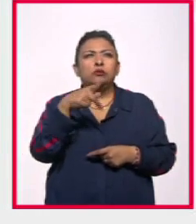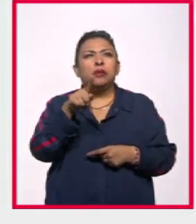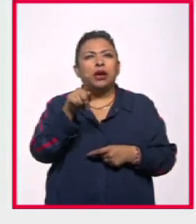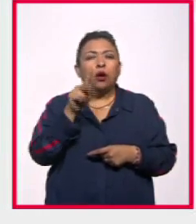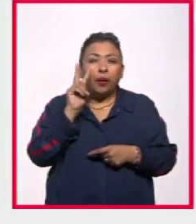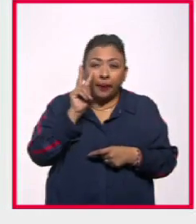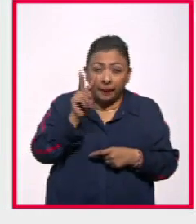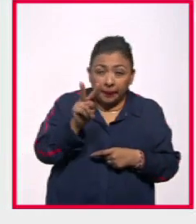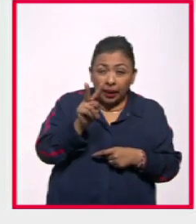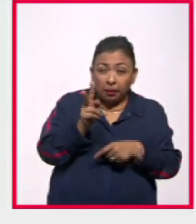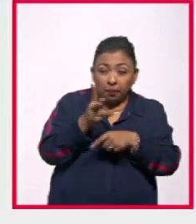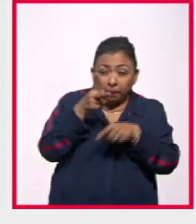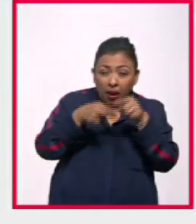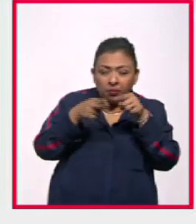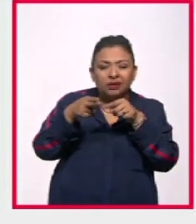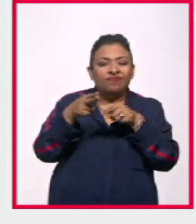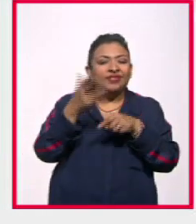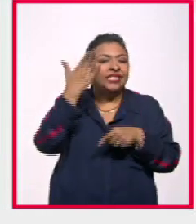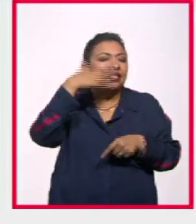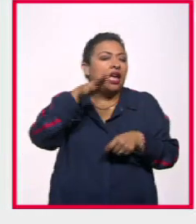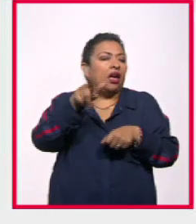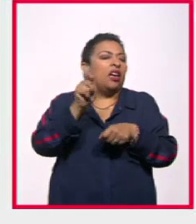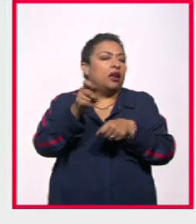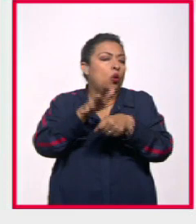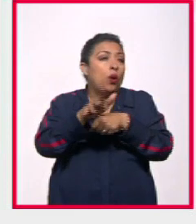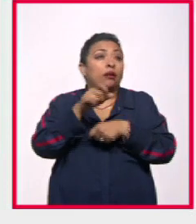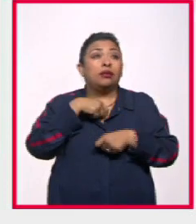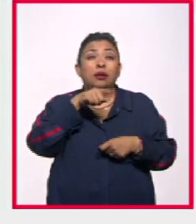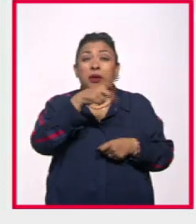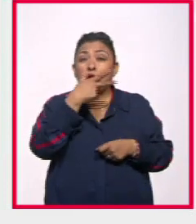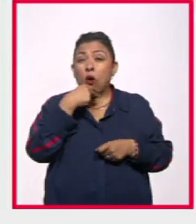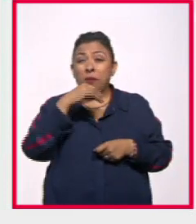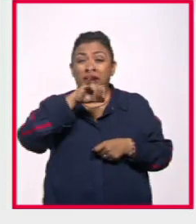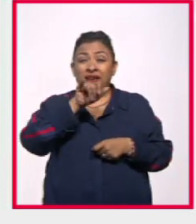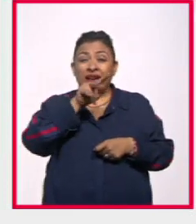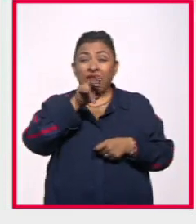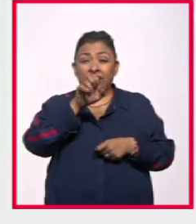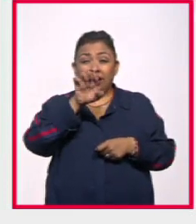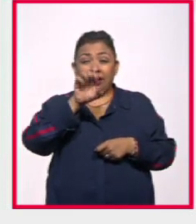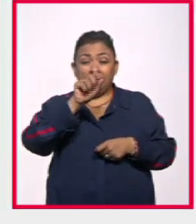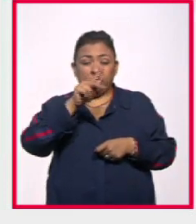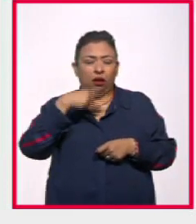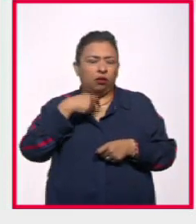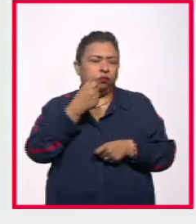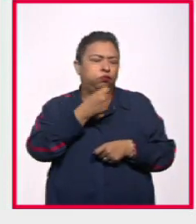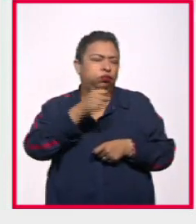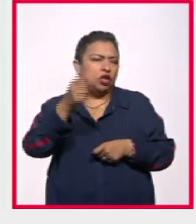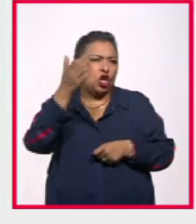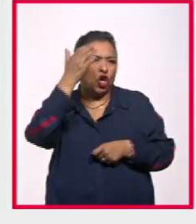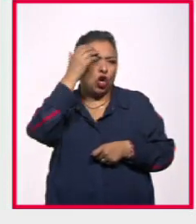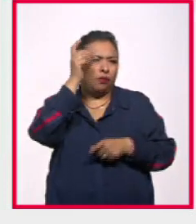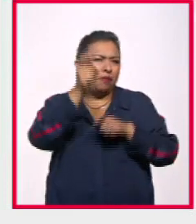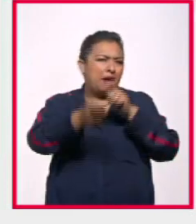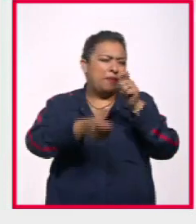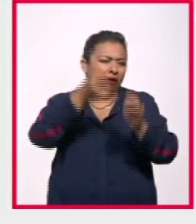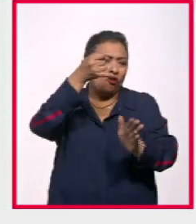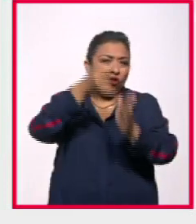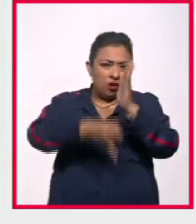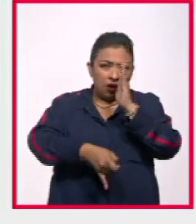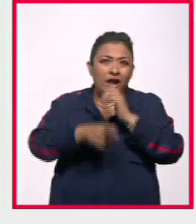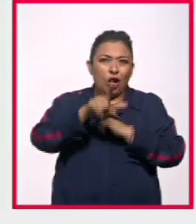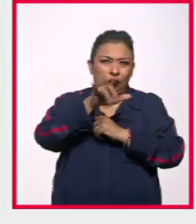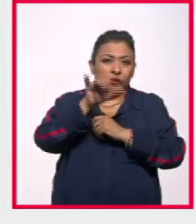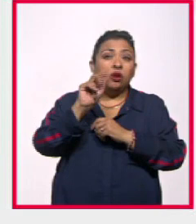estas imágenes, ¿no? Y por otro lado, Javier Espada, que es un gran conocedor de la obra de Luis Buñuel, él mismo estuvo en